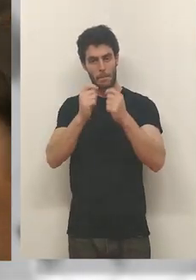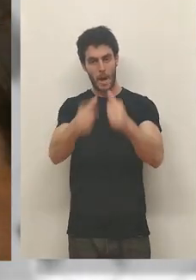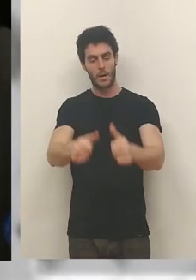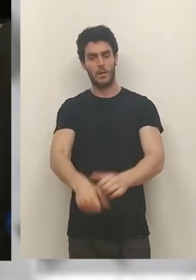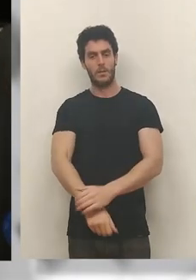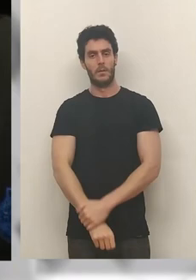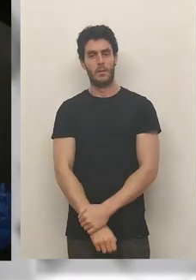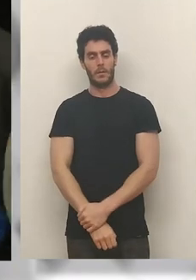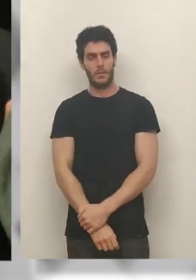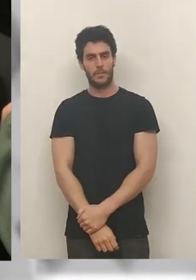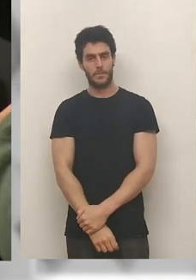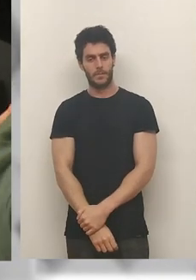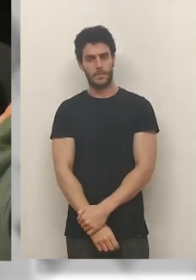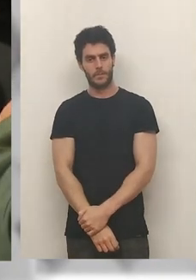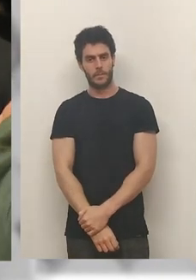remuneración.